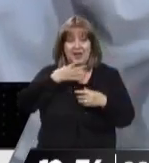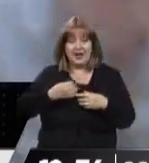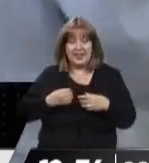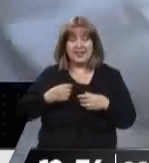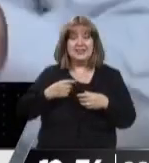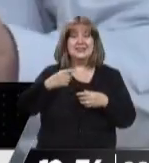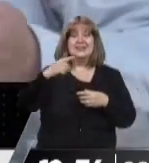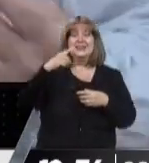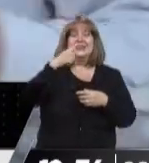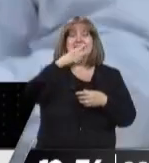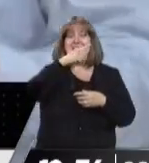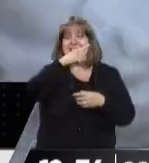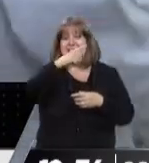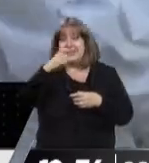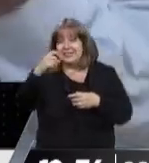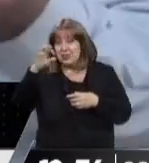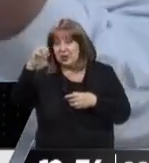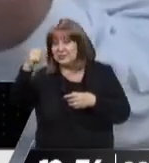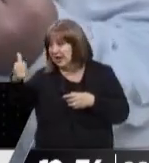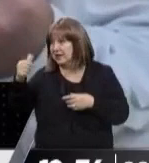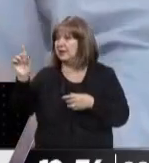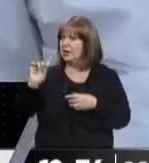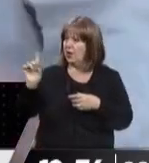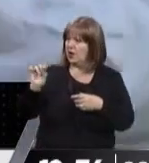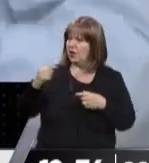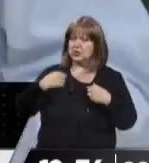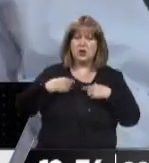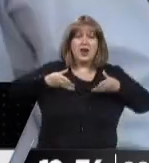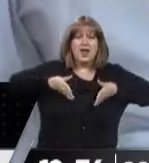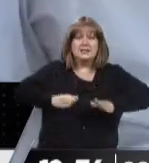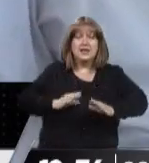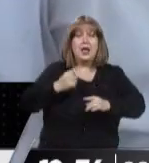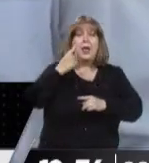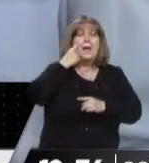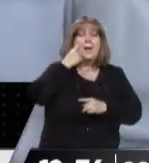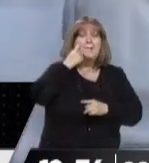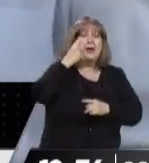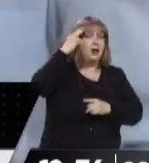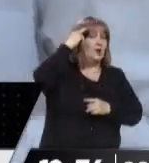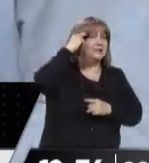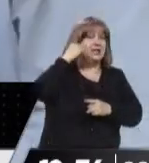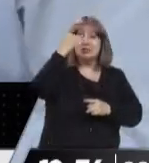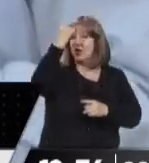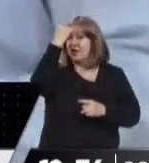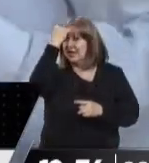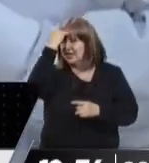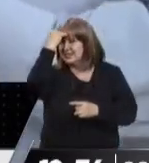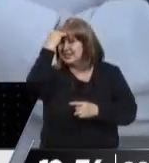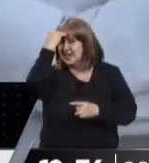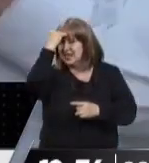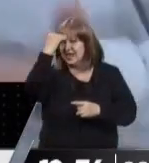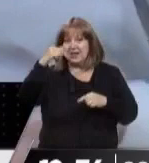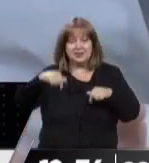106. La que sacó la cuenta le dice, no, si yo nací en 1915, la que sacó la cuenta es Julia. Pero, y dijiste, Julia, no,